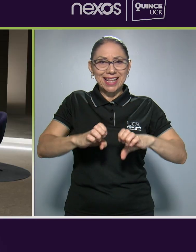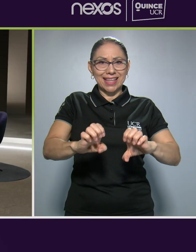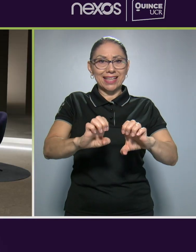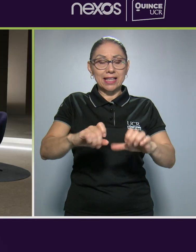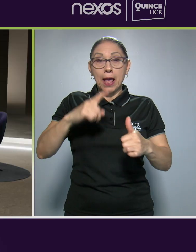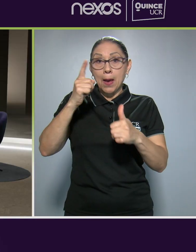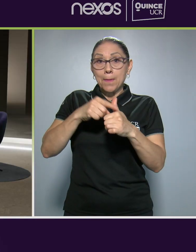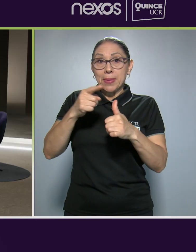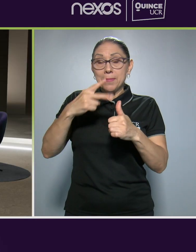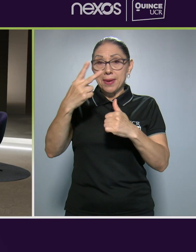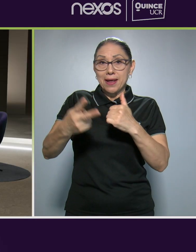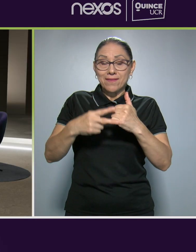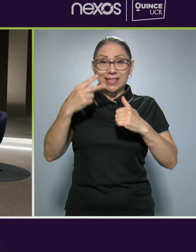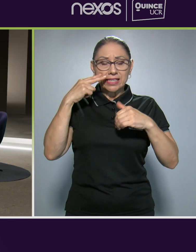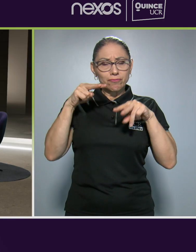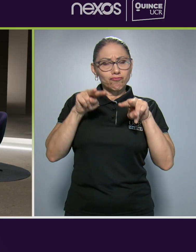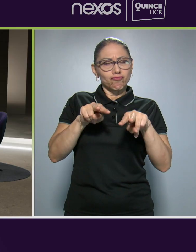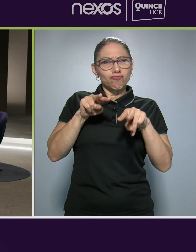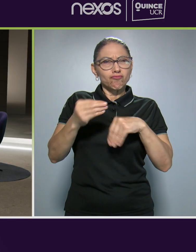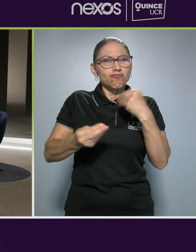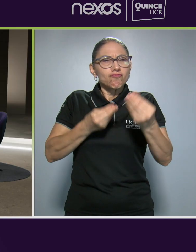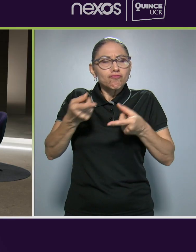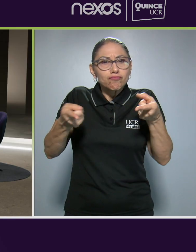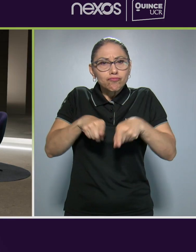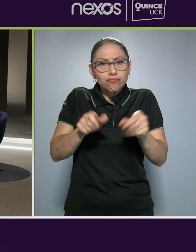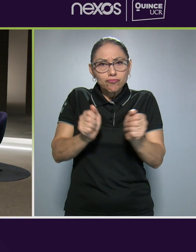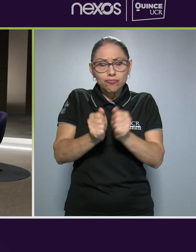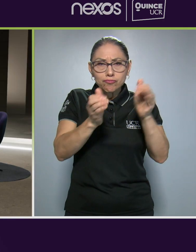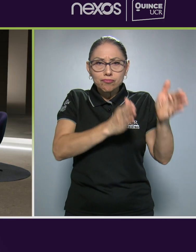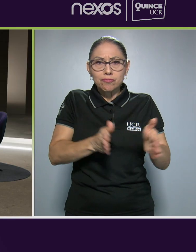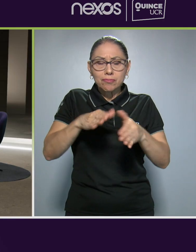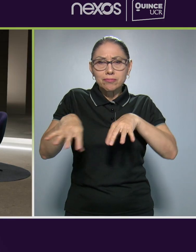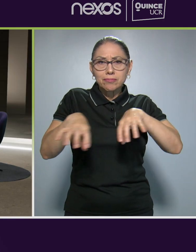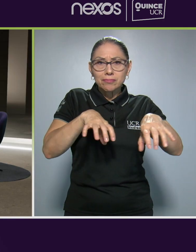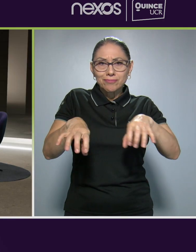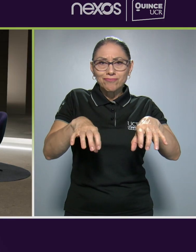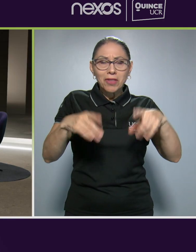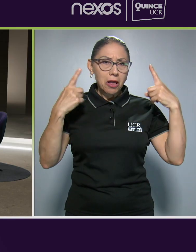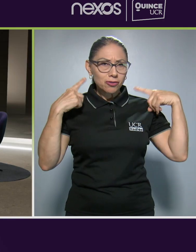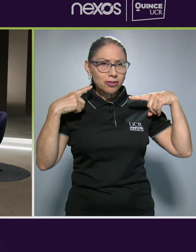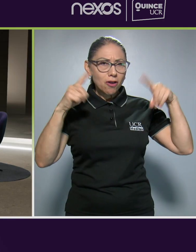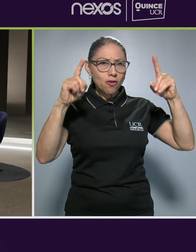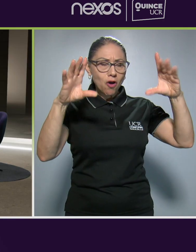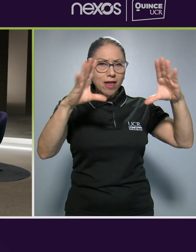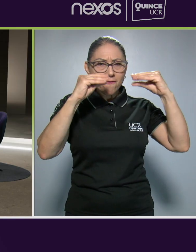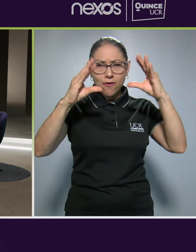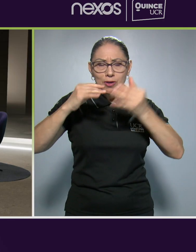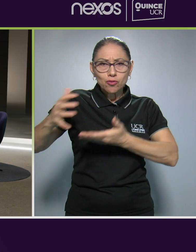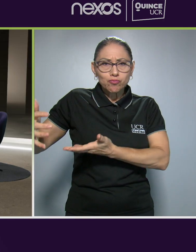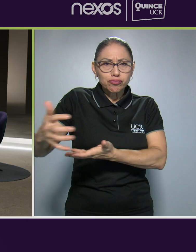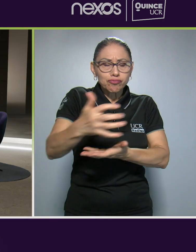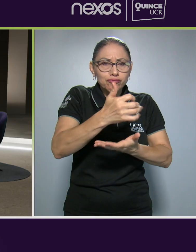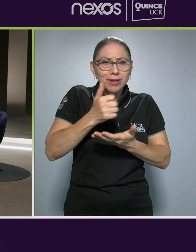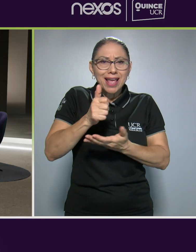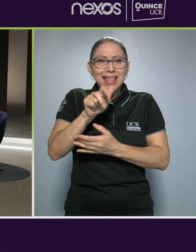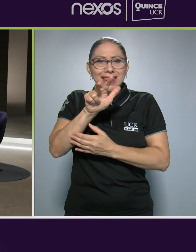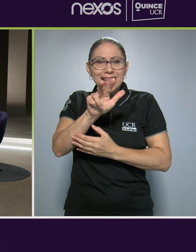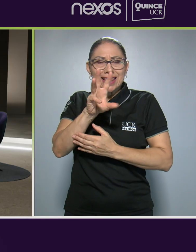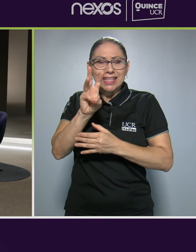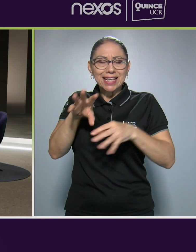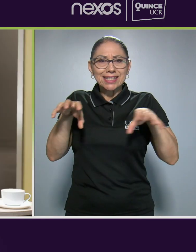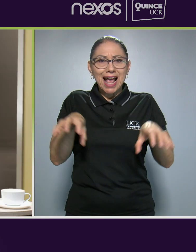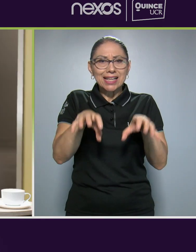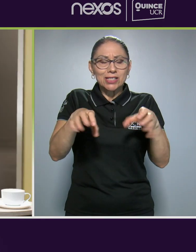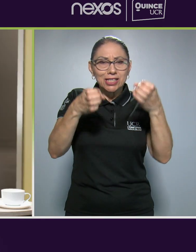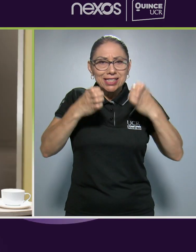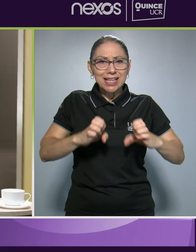del plan de acción se logró recopilar información sobre 36 acciones estratégicas. ¿Por qué? Porque